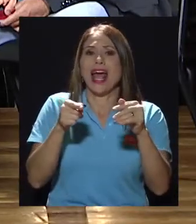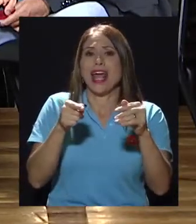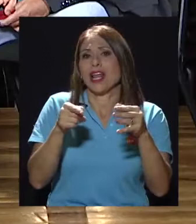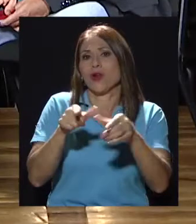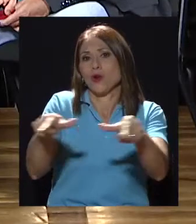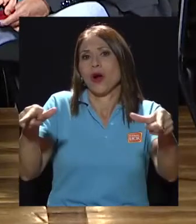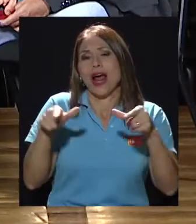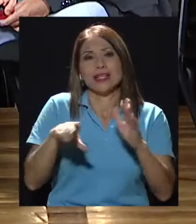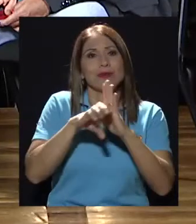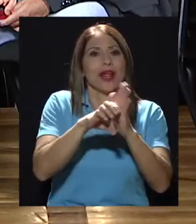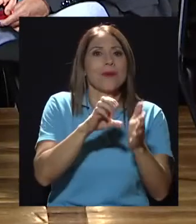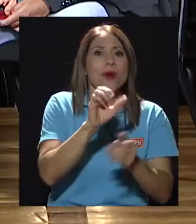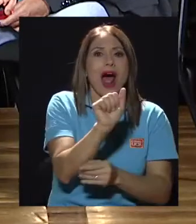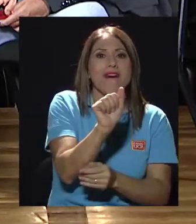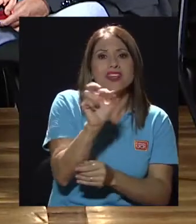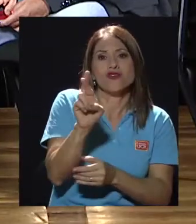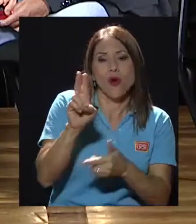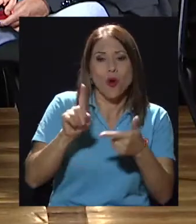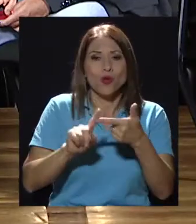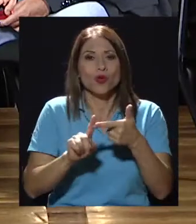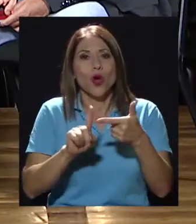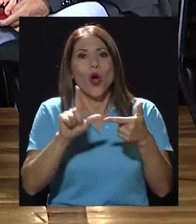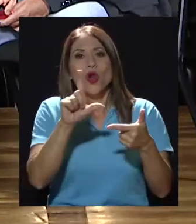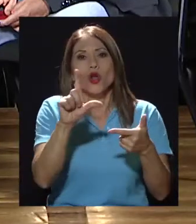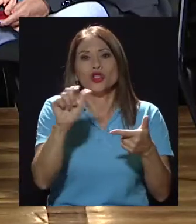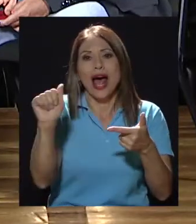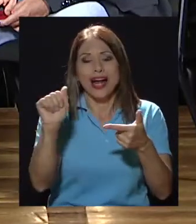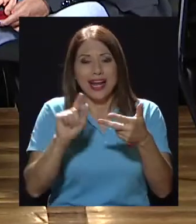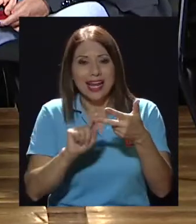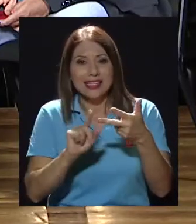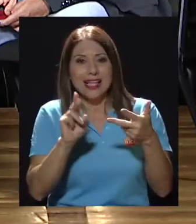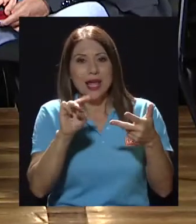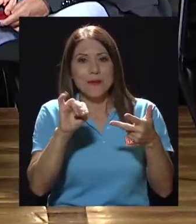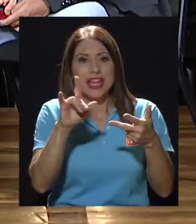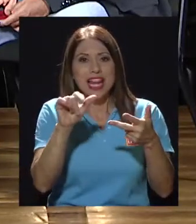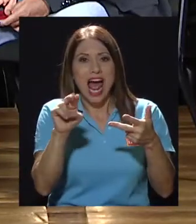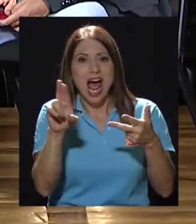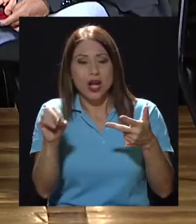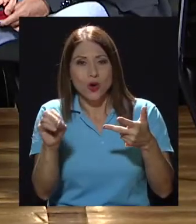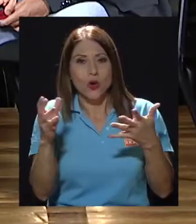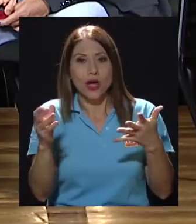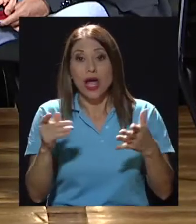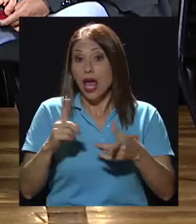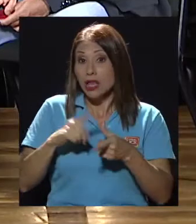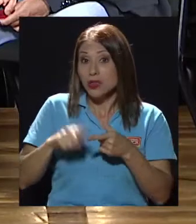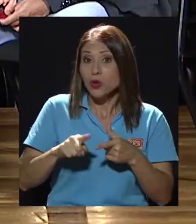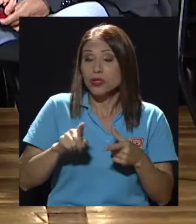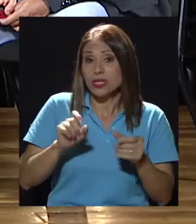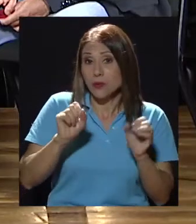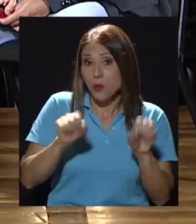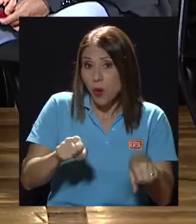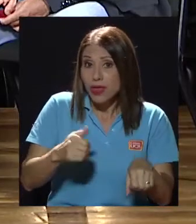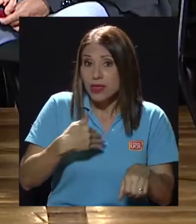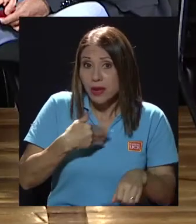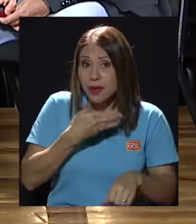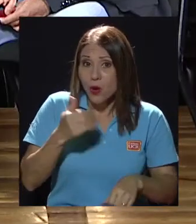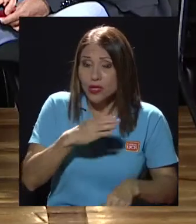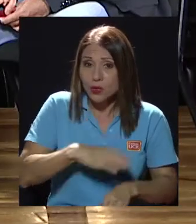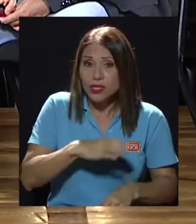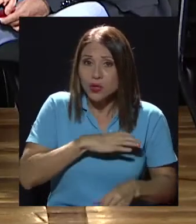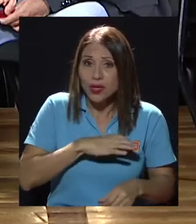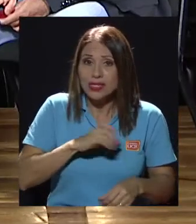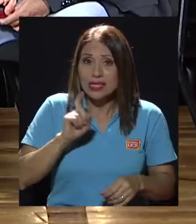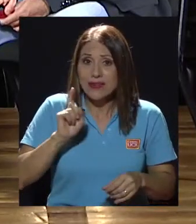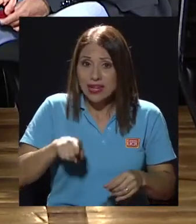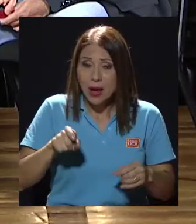uh-huh. Los Ángeles o como Milán o lugar mil, cientos. Entonces se pueden tener mejores condiciones y deberíamos. Sí, creo que ya logrando